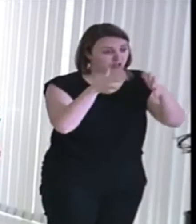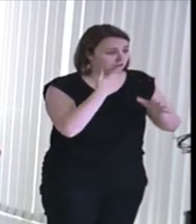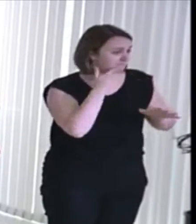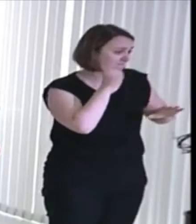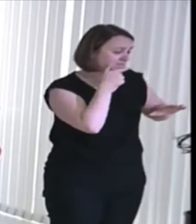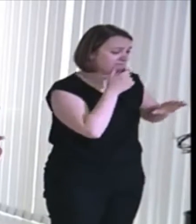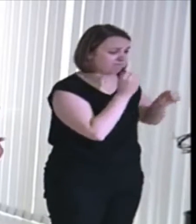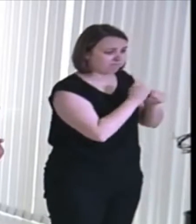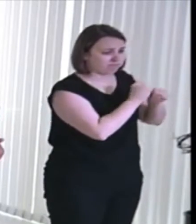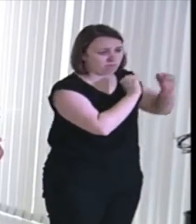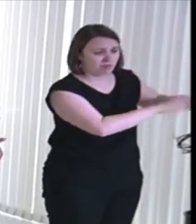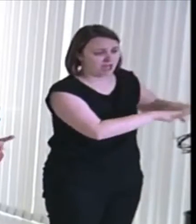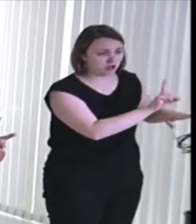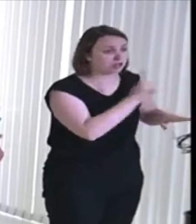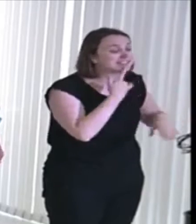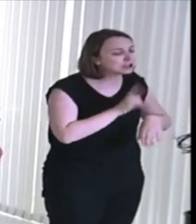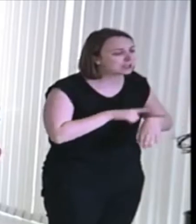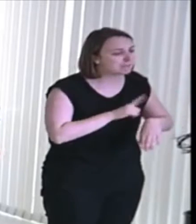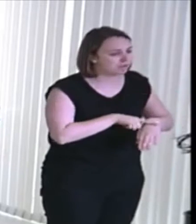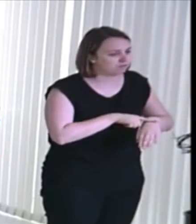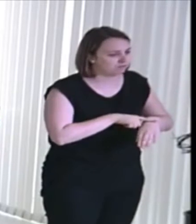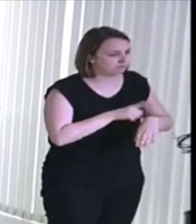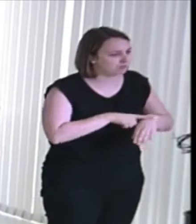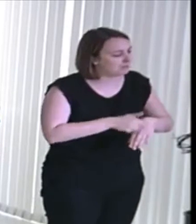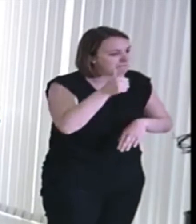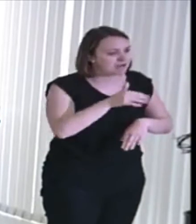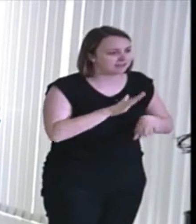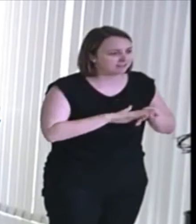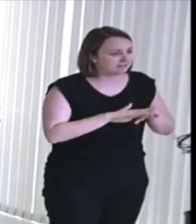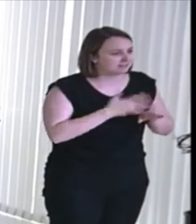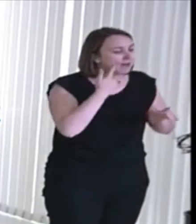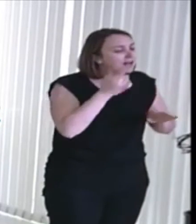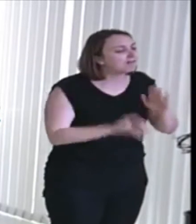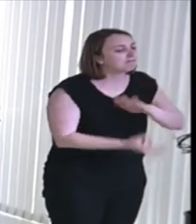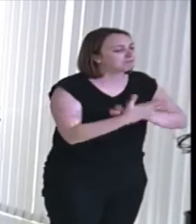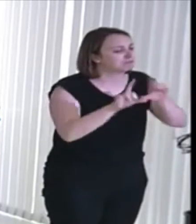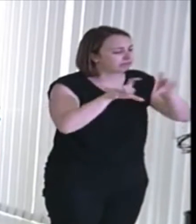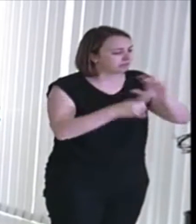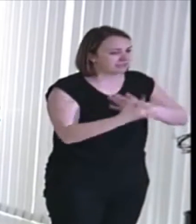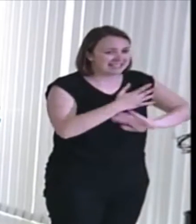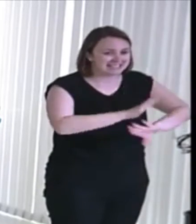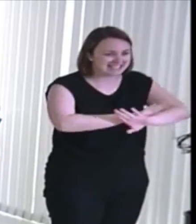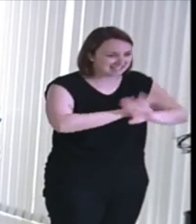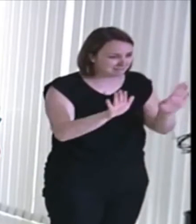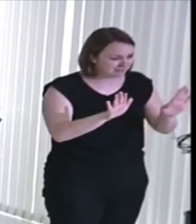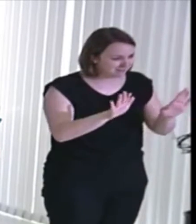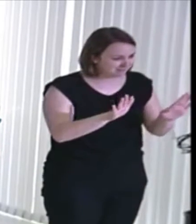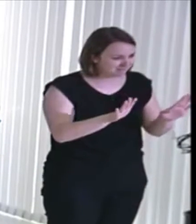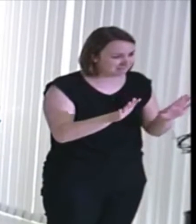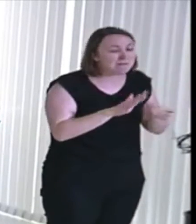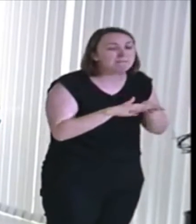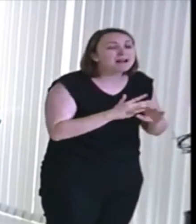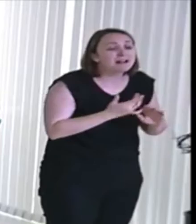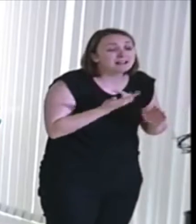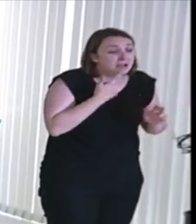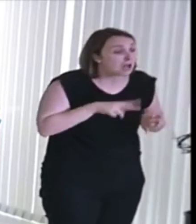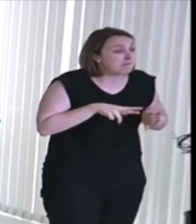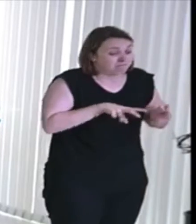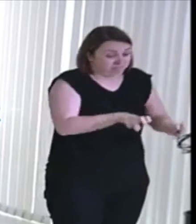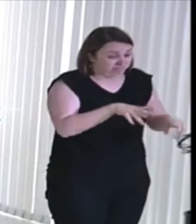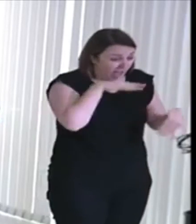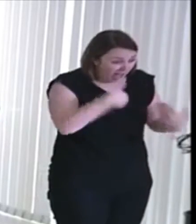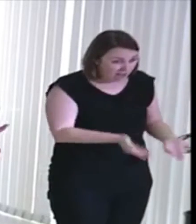hecho, sino que saques tiempo. Encontrar un problema que tenga que ser resuelto. Ya está. Es que no, para empezar no necesitas nada